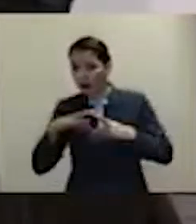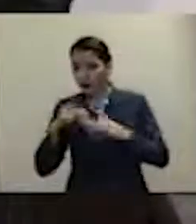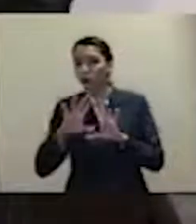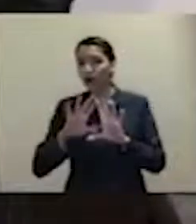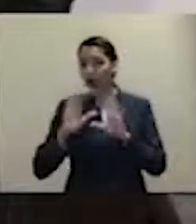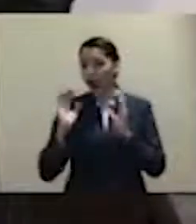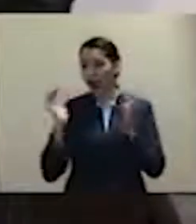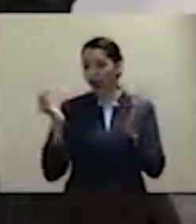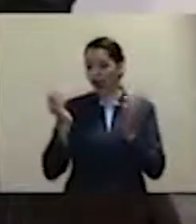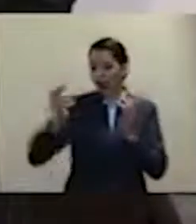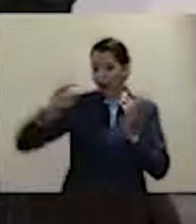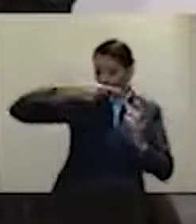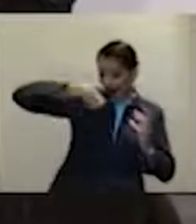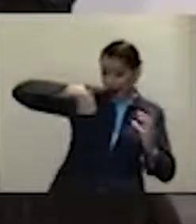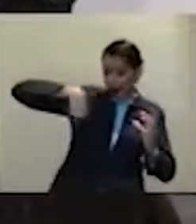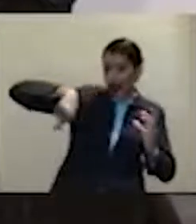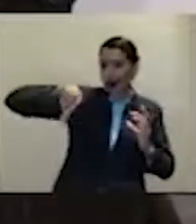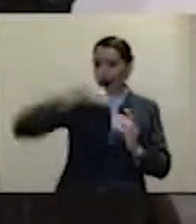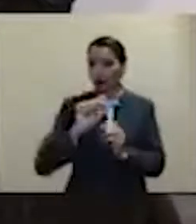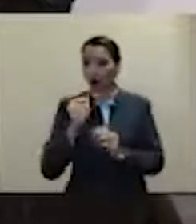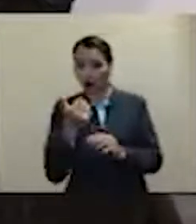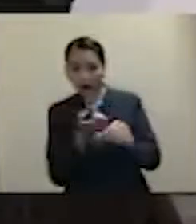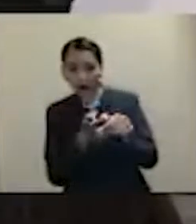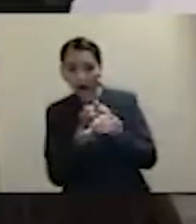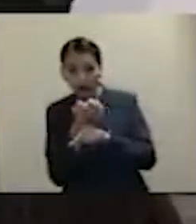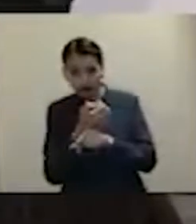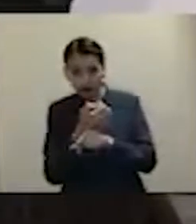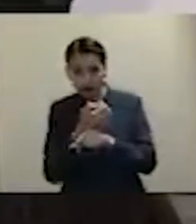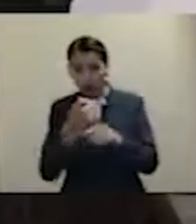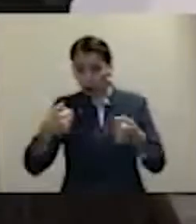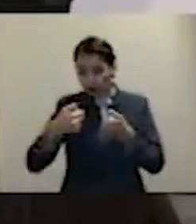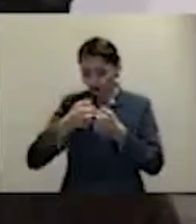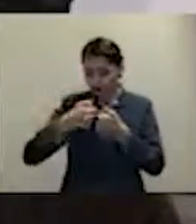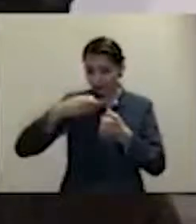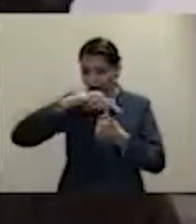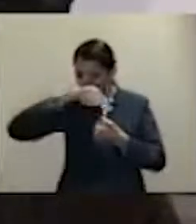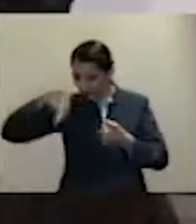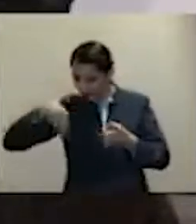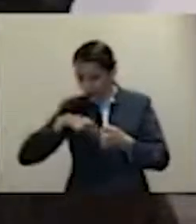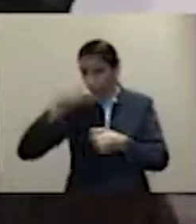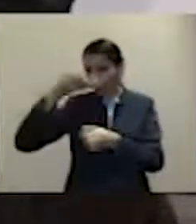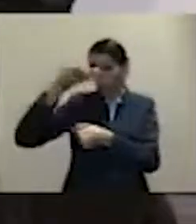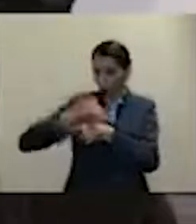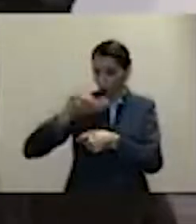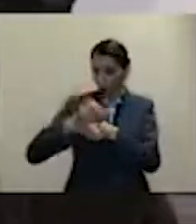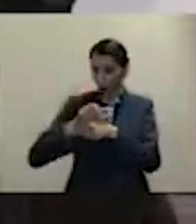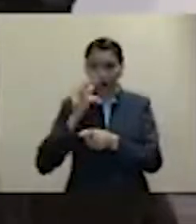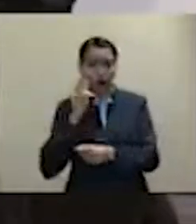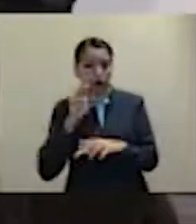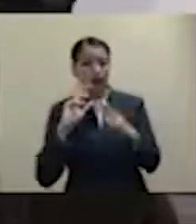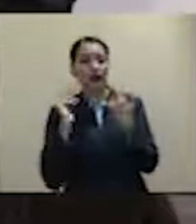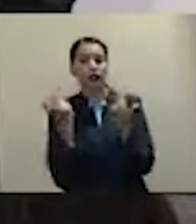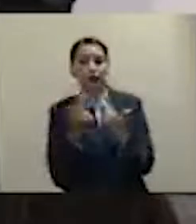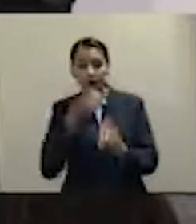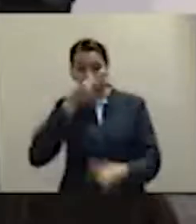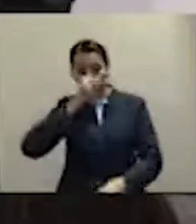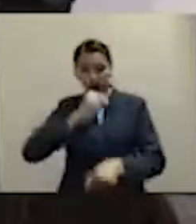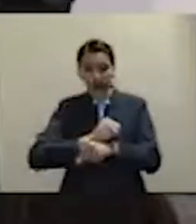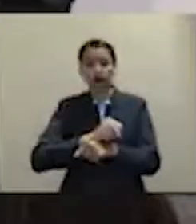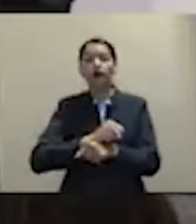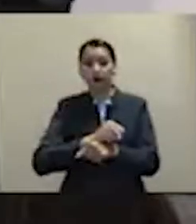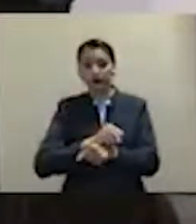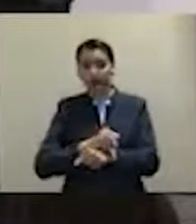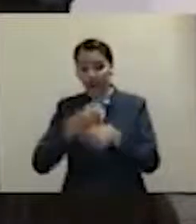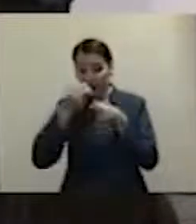secretario de Seguridad Pública este tema de los drones que están siendo usados como arma, están siendo usados